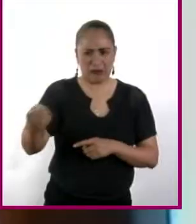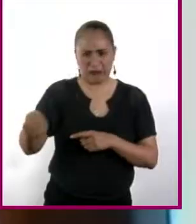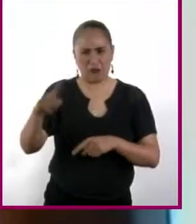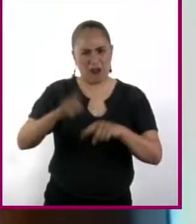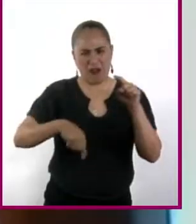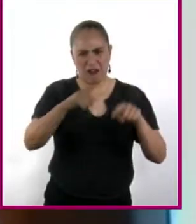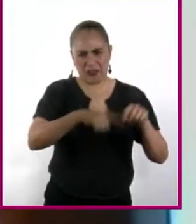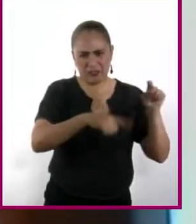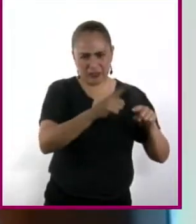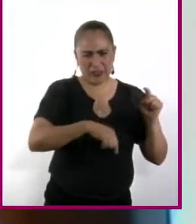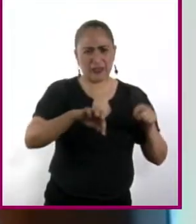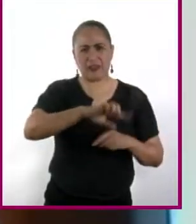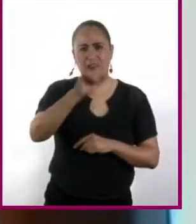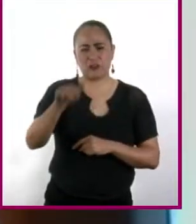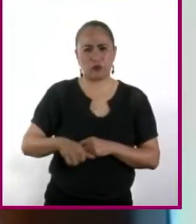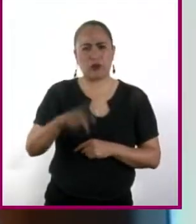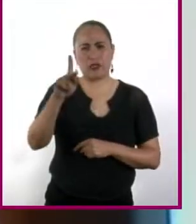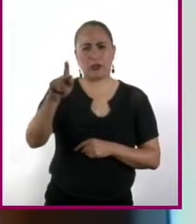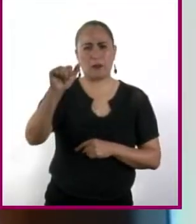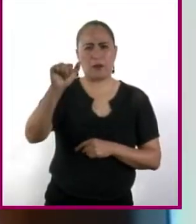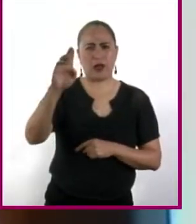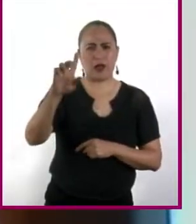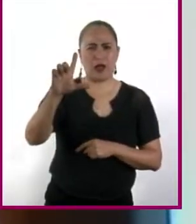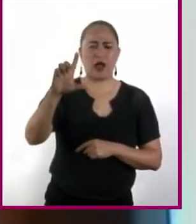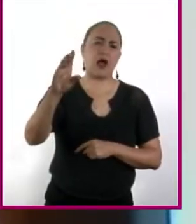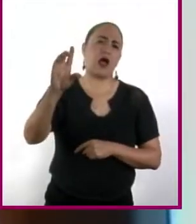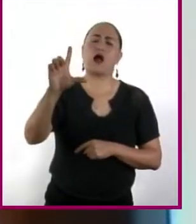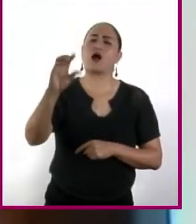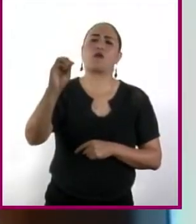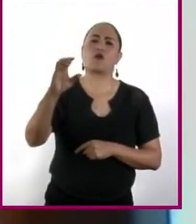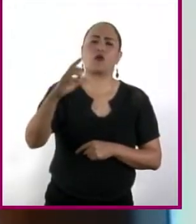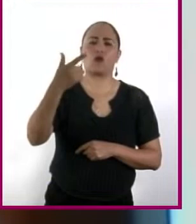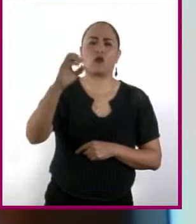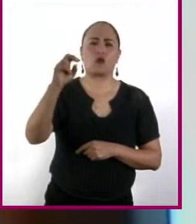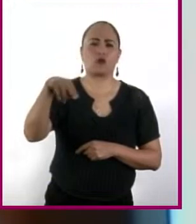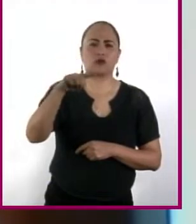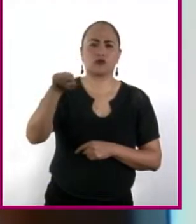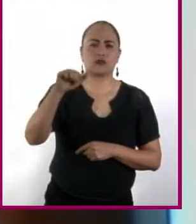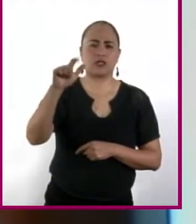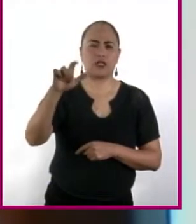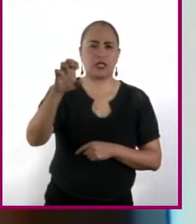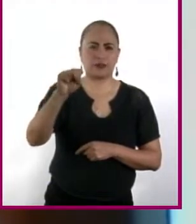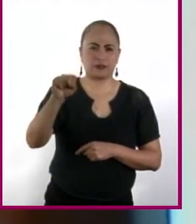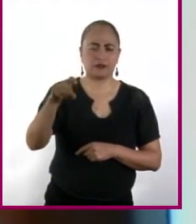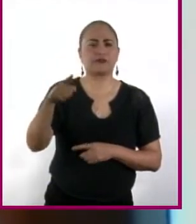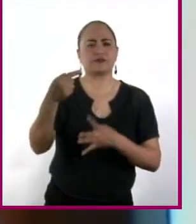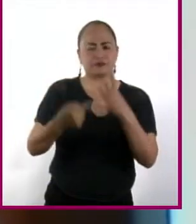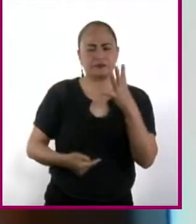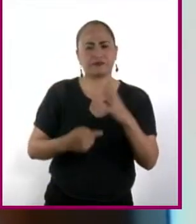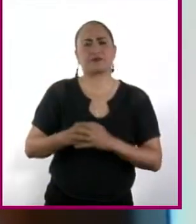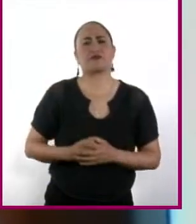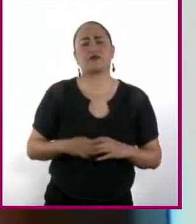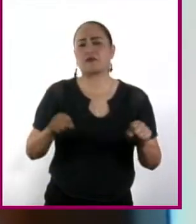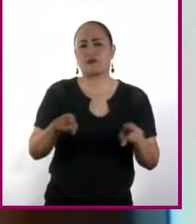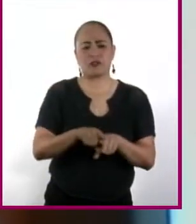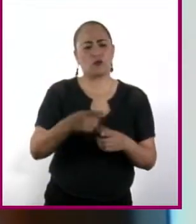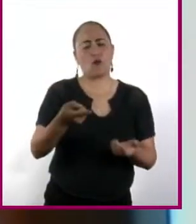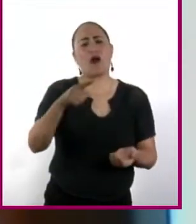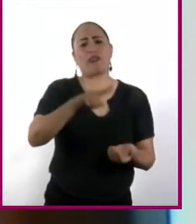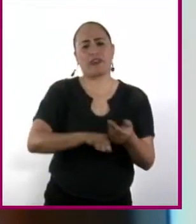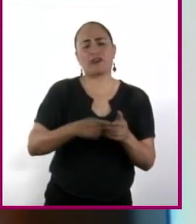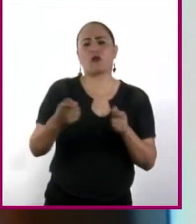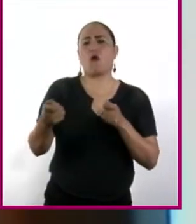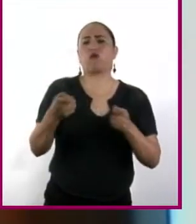como el doctor Pablo González Casanova habla claramente, el colonialismo interno, o